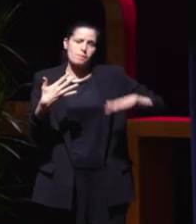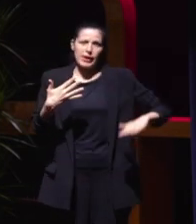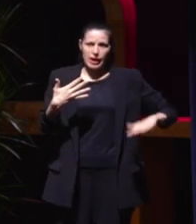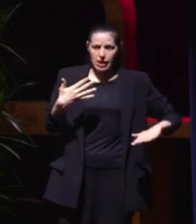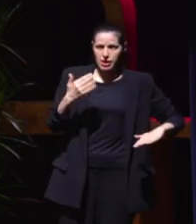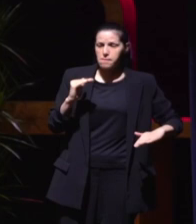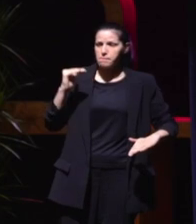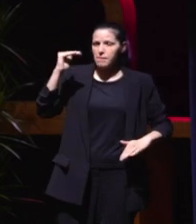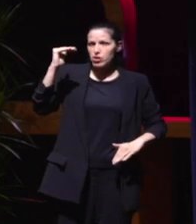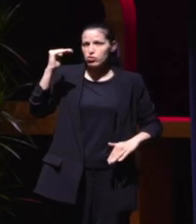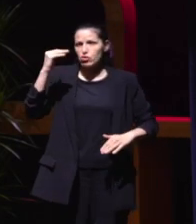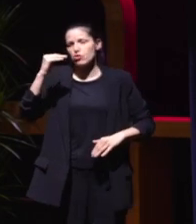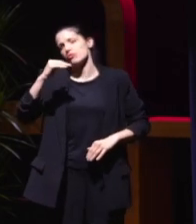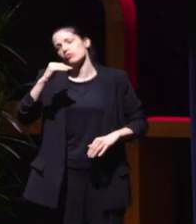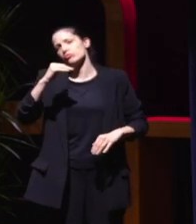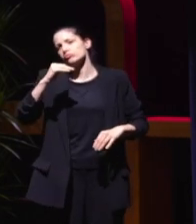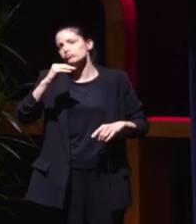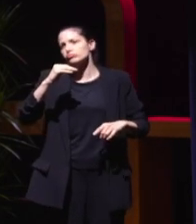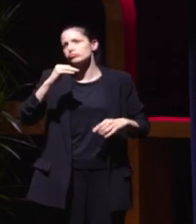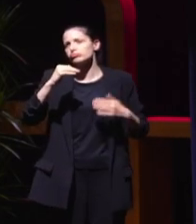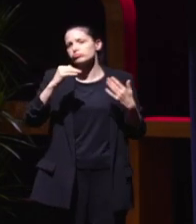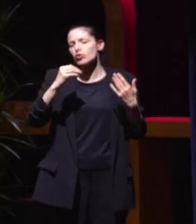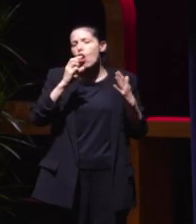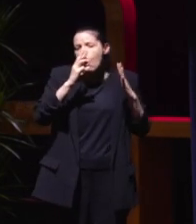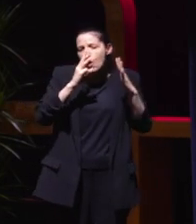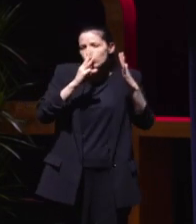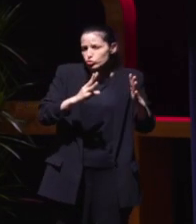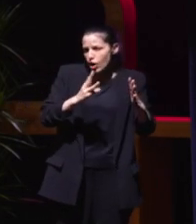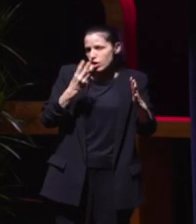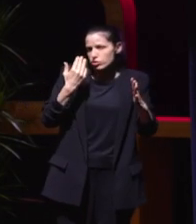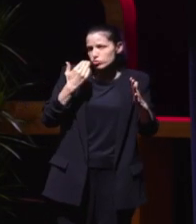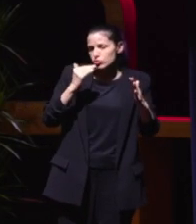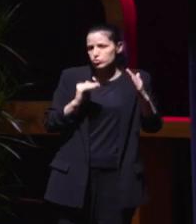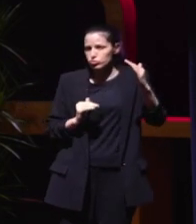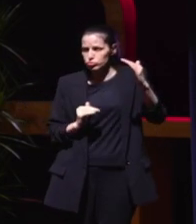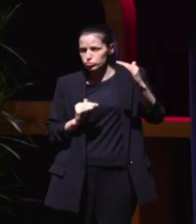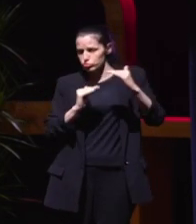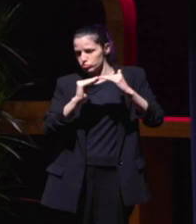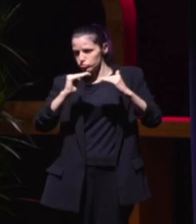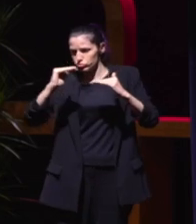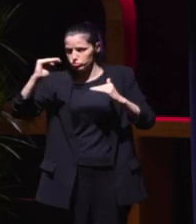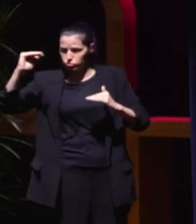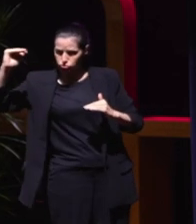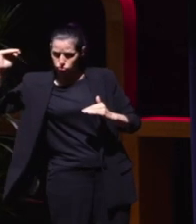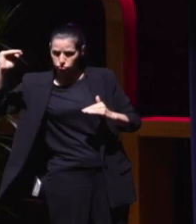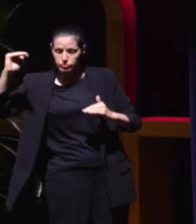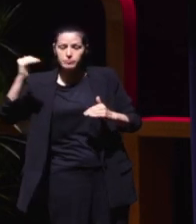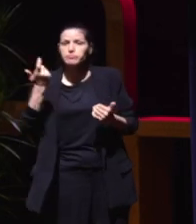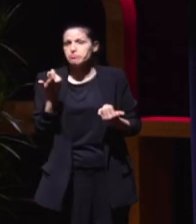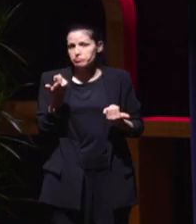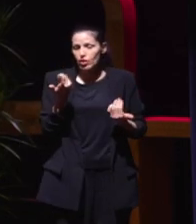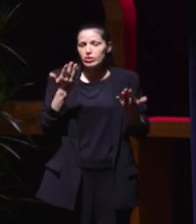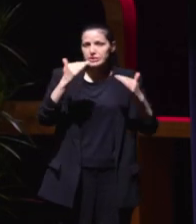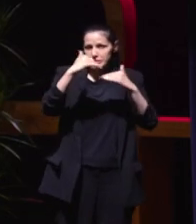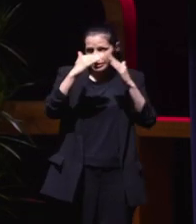57 en 8 años mi madre no estuvo a todos Entonces yo crecí en una casa con dos